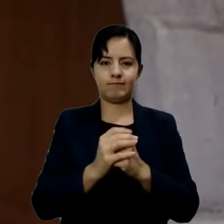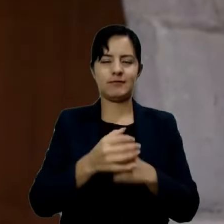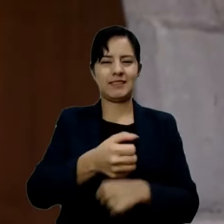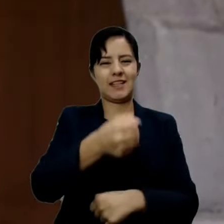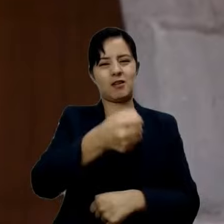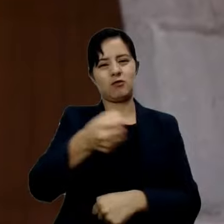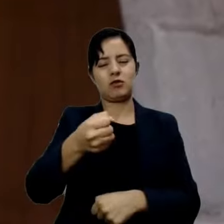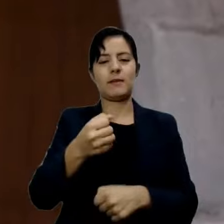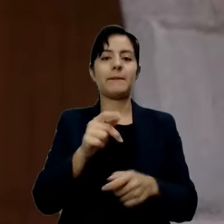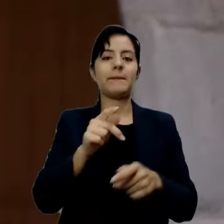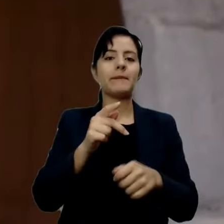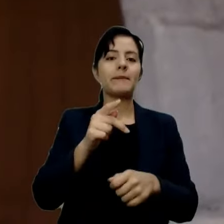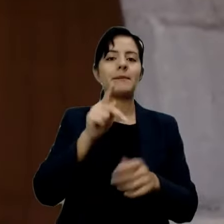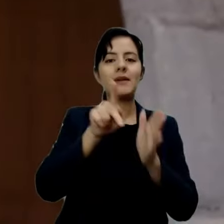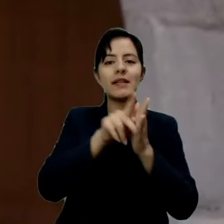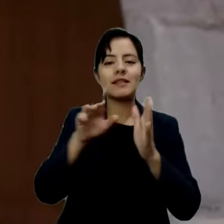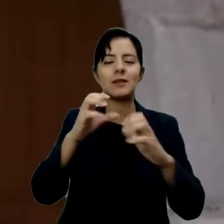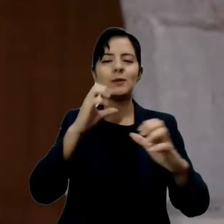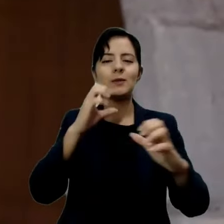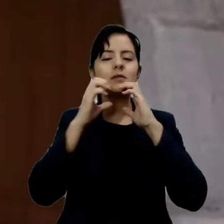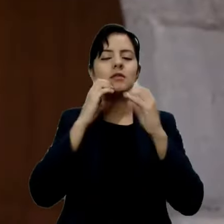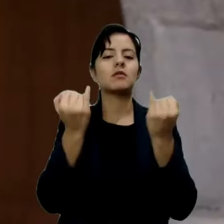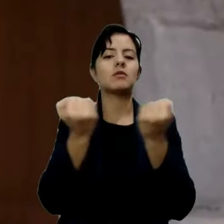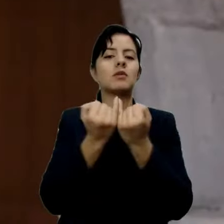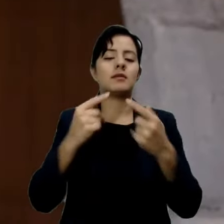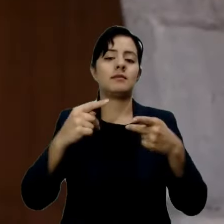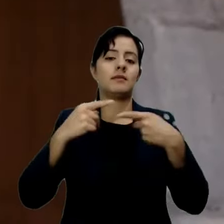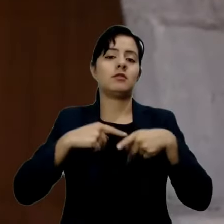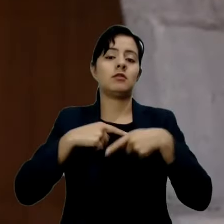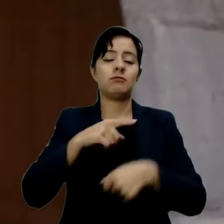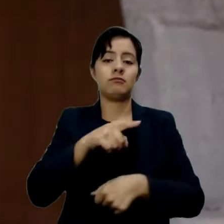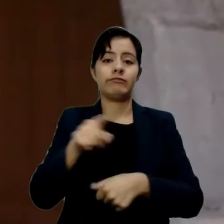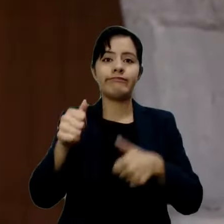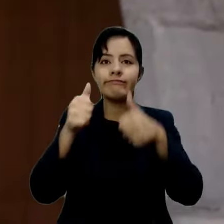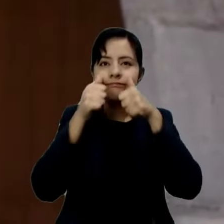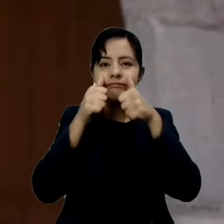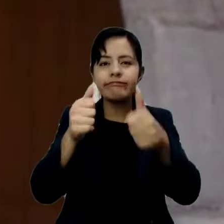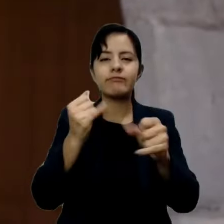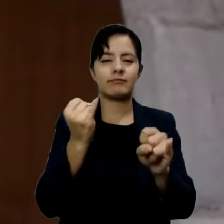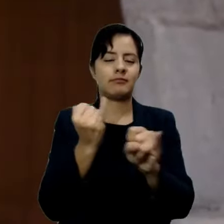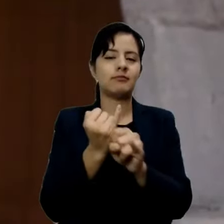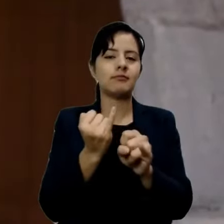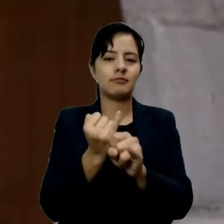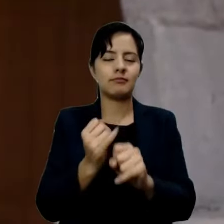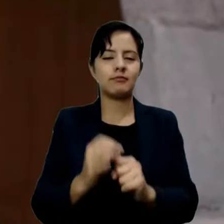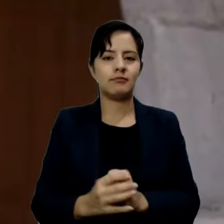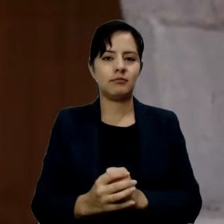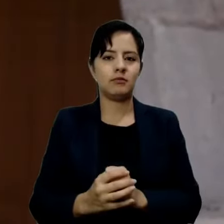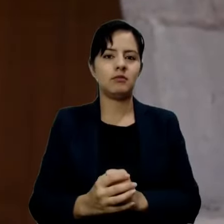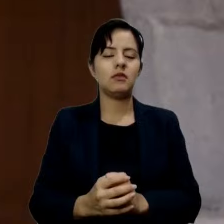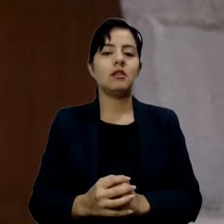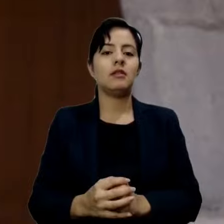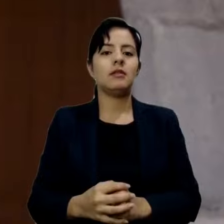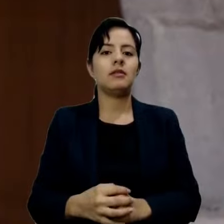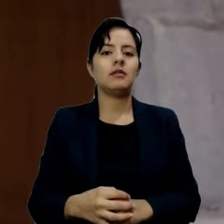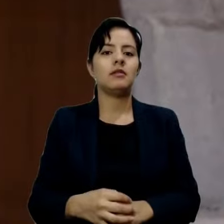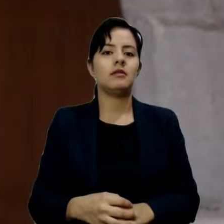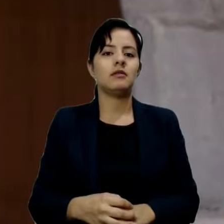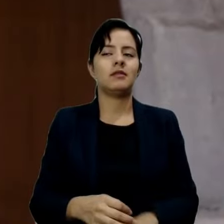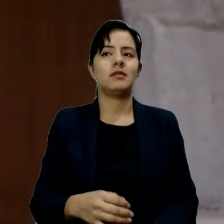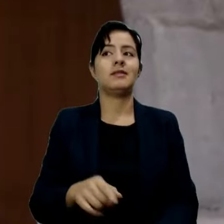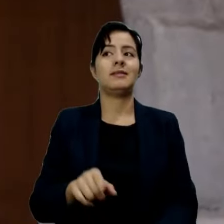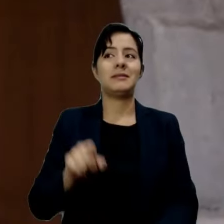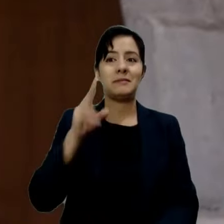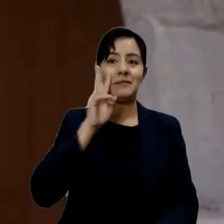comunicación a quienes nos ven y nos siguen por las redes sociales reconozco la presencia de mi estimado